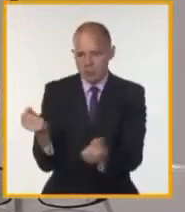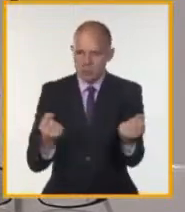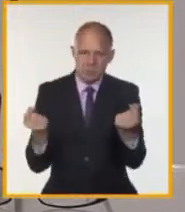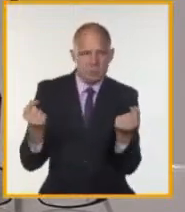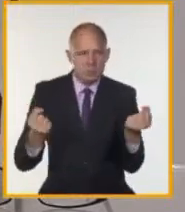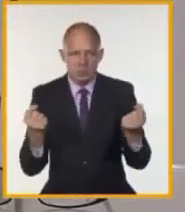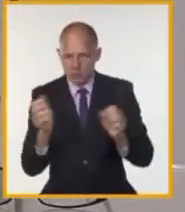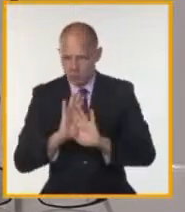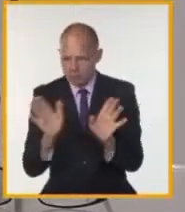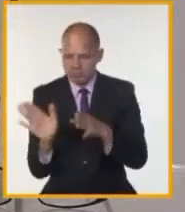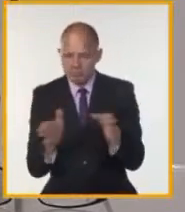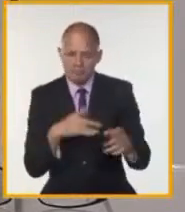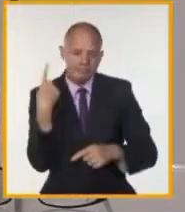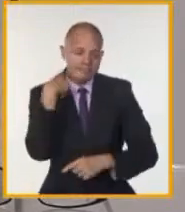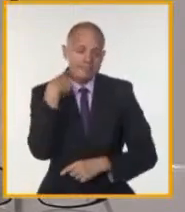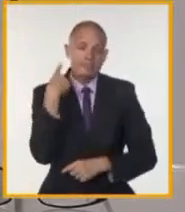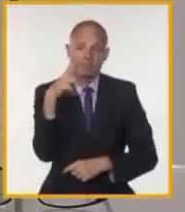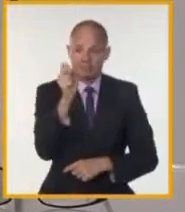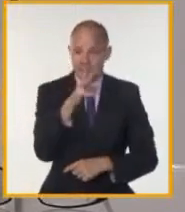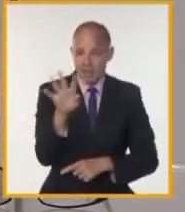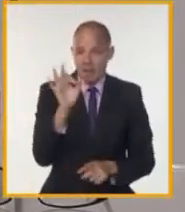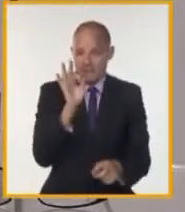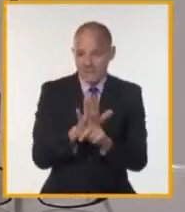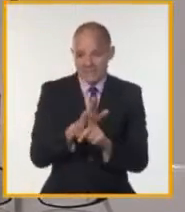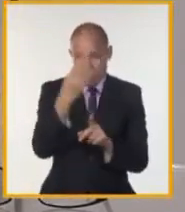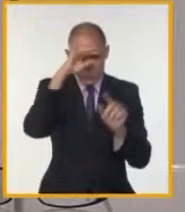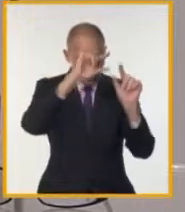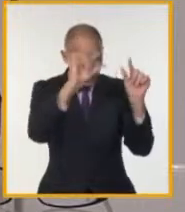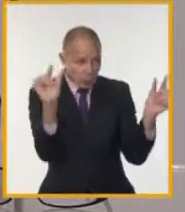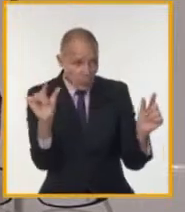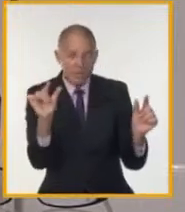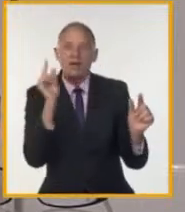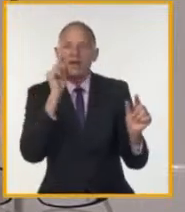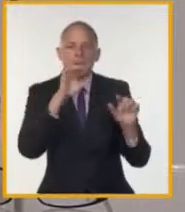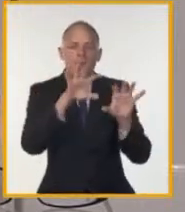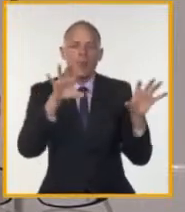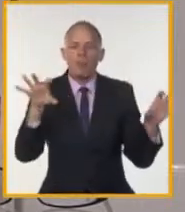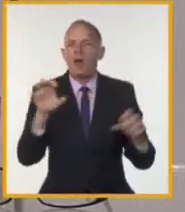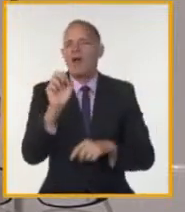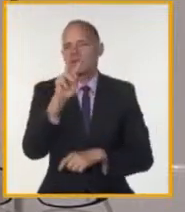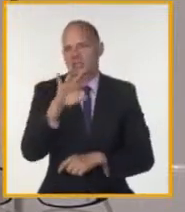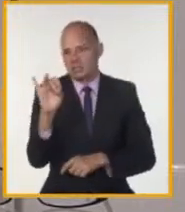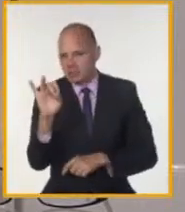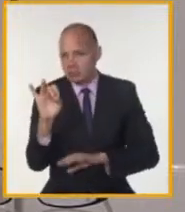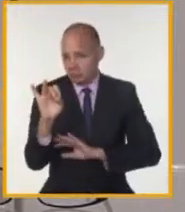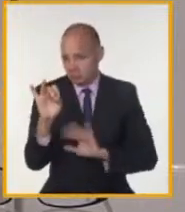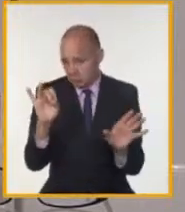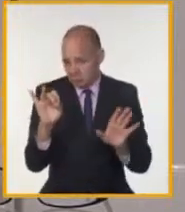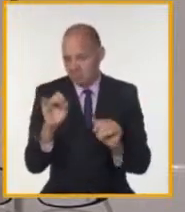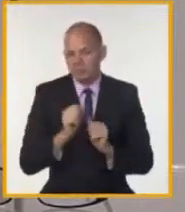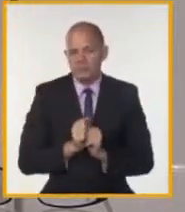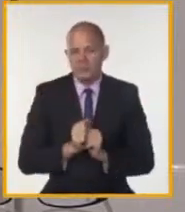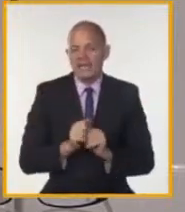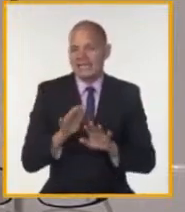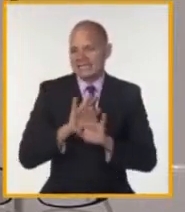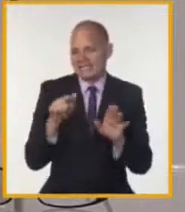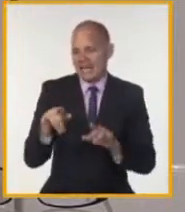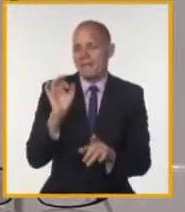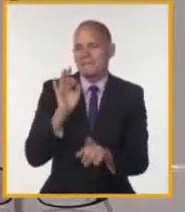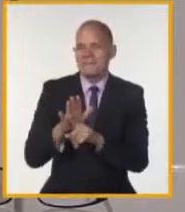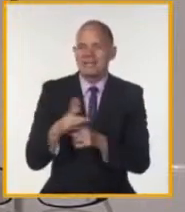2014 comienza con 27 agencias de taxi. Dentro de ellas, 25 de taxi de arrendamiento y 2 agencias de taxi de servicio. Que esta agencia de taxi de servicio era la